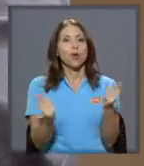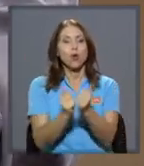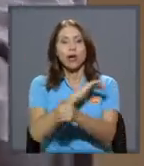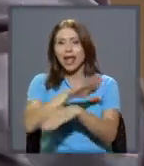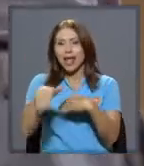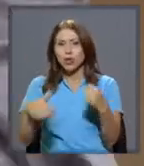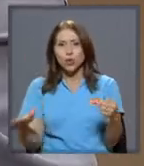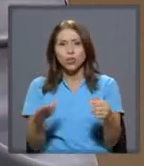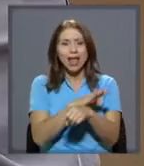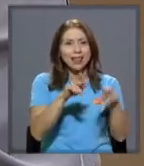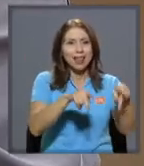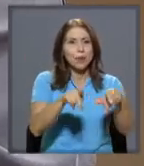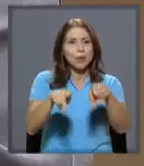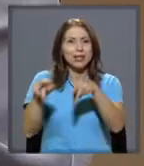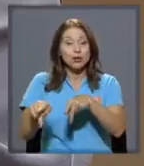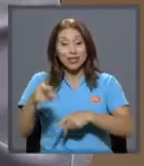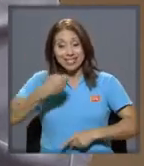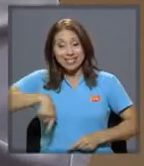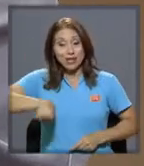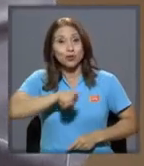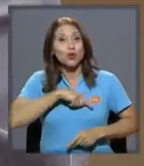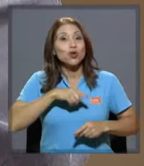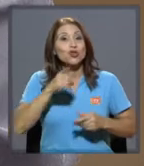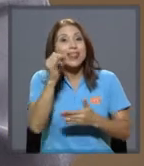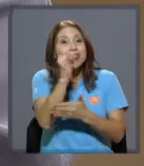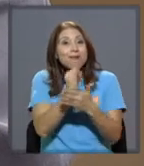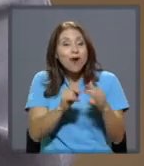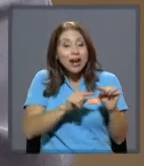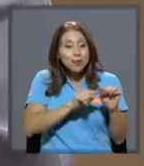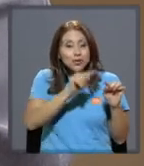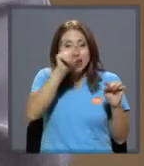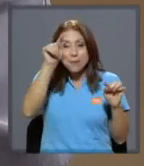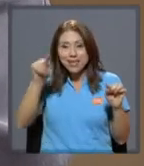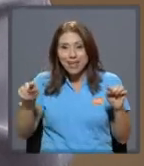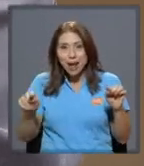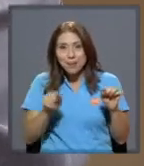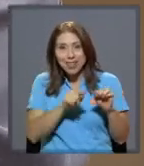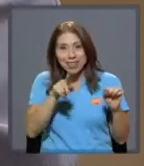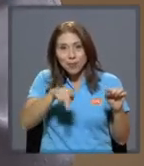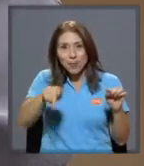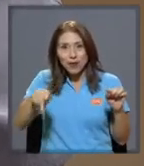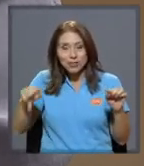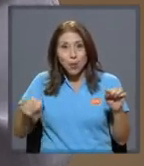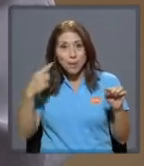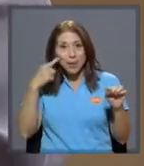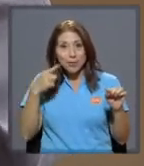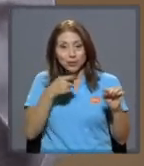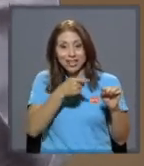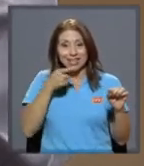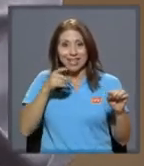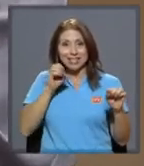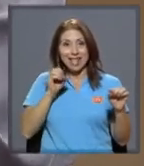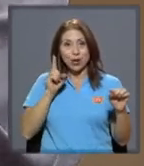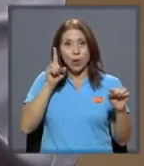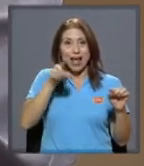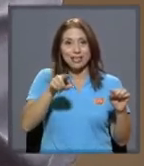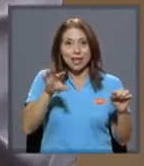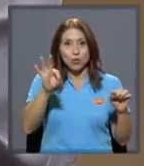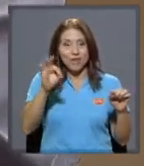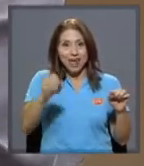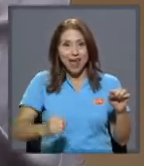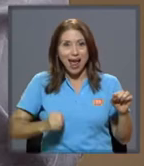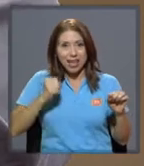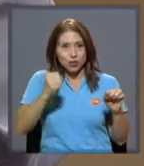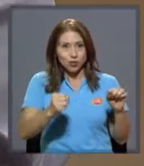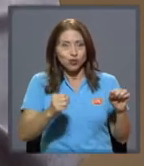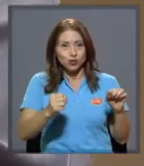Si dibujáramos la pirámide de población, pues vemos que las personas de 0 a 9 años en total es una